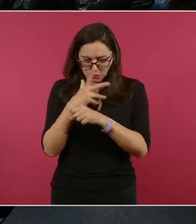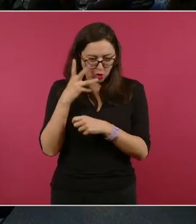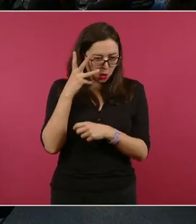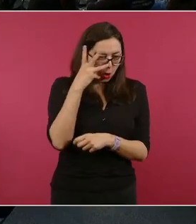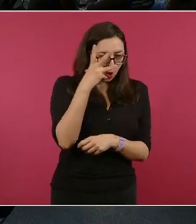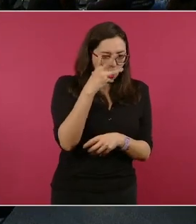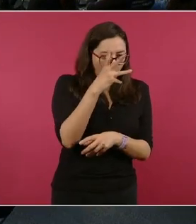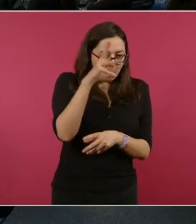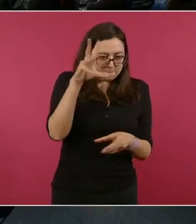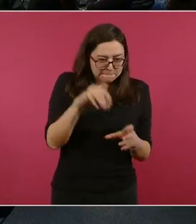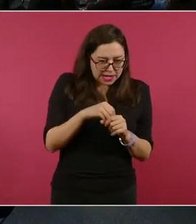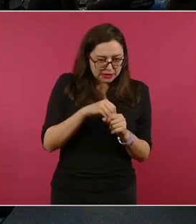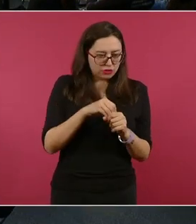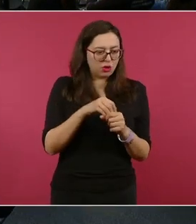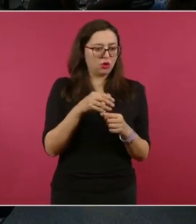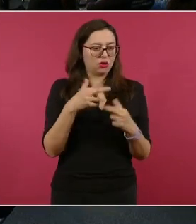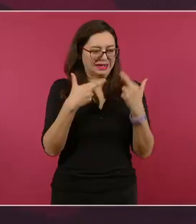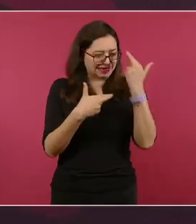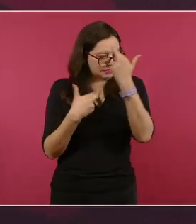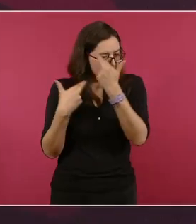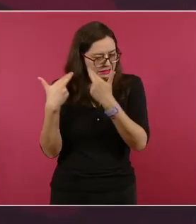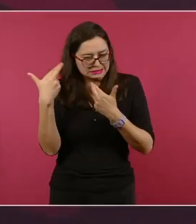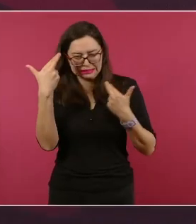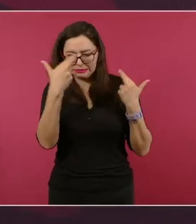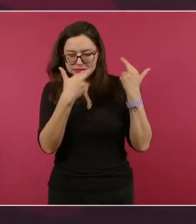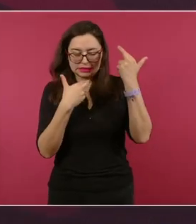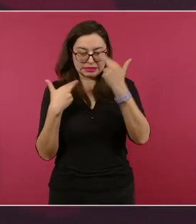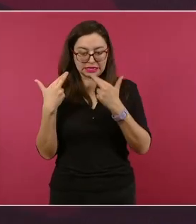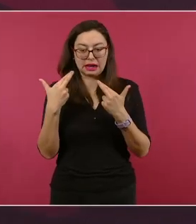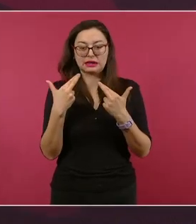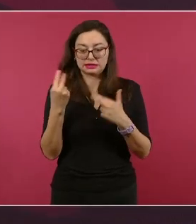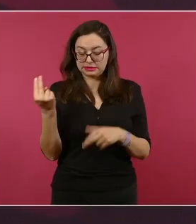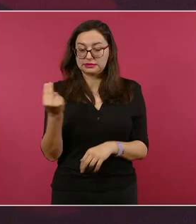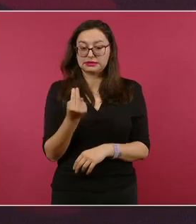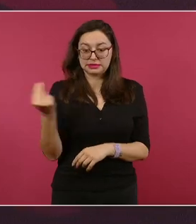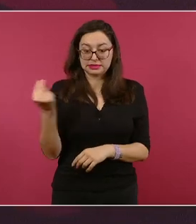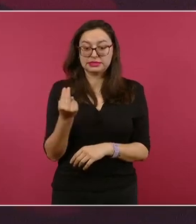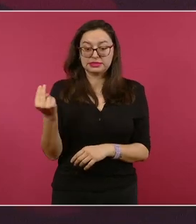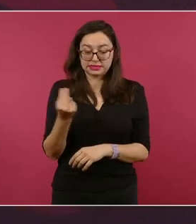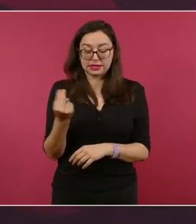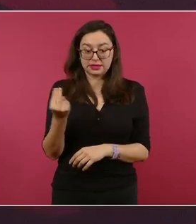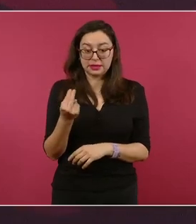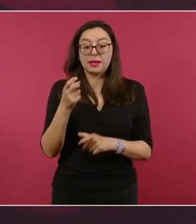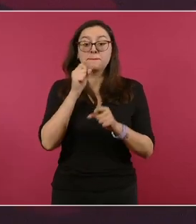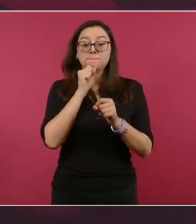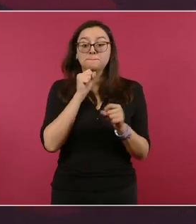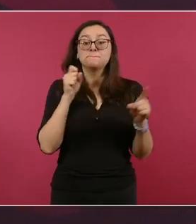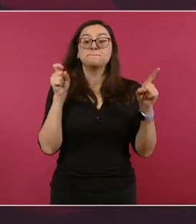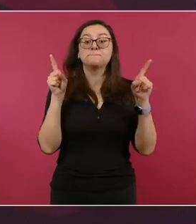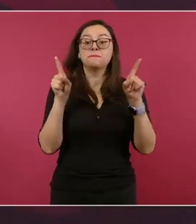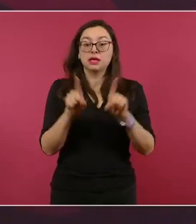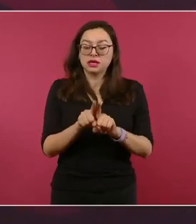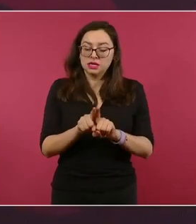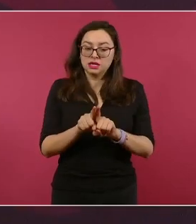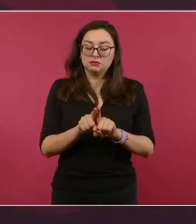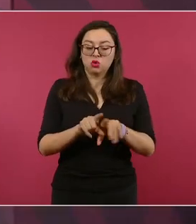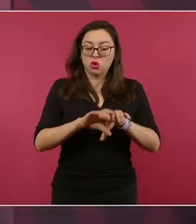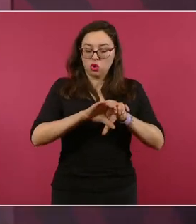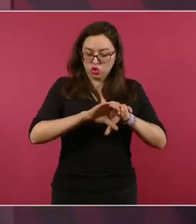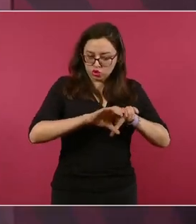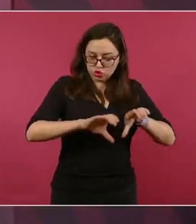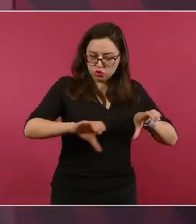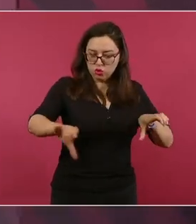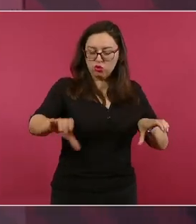tener todos los elementos Ya están midiendo la presión